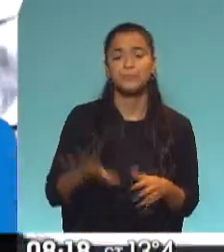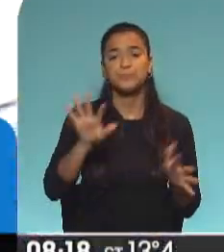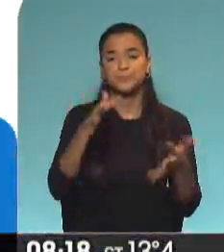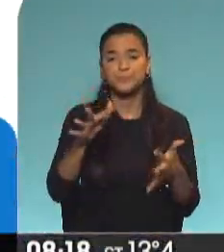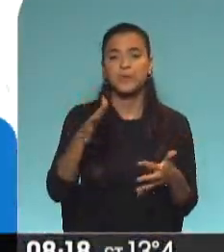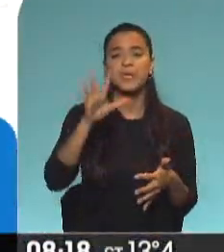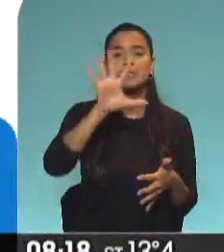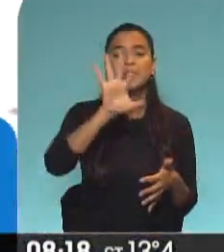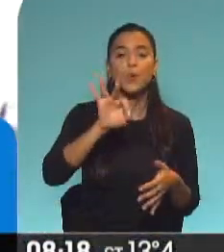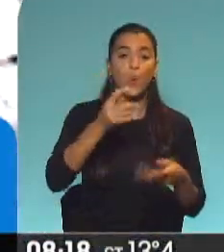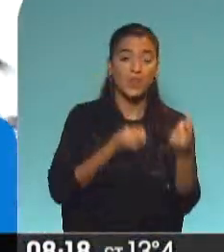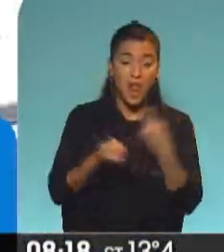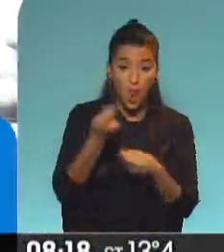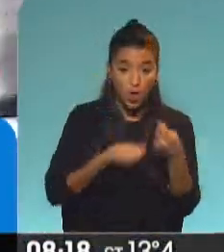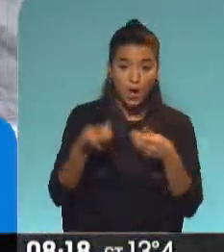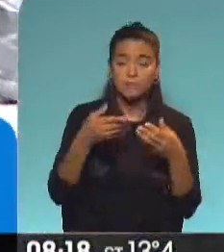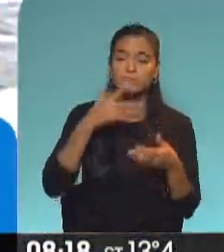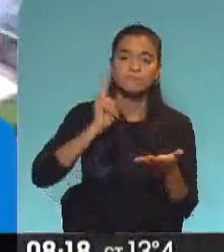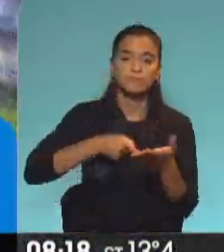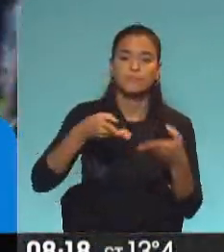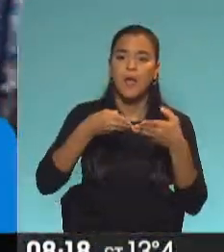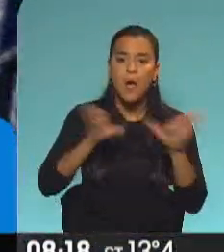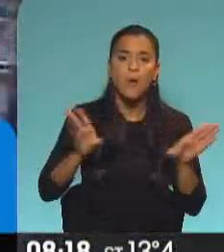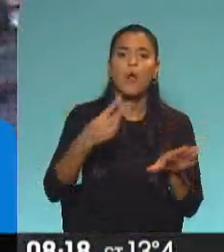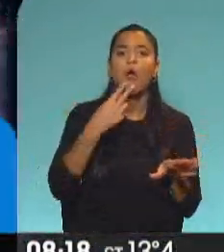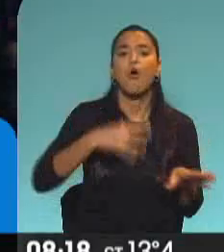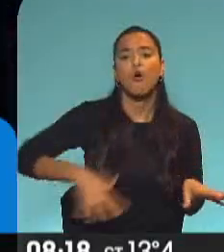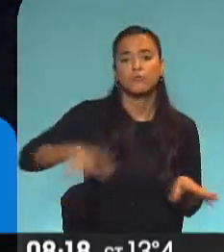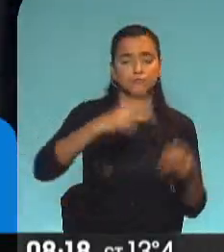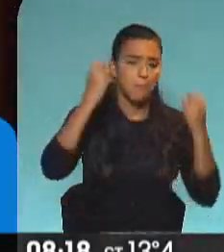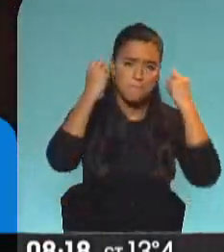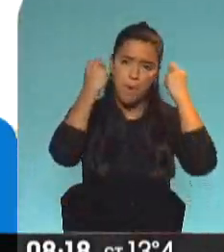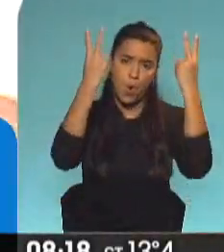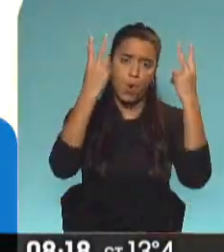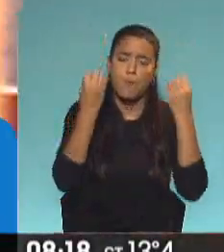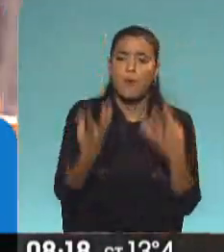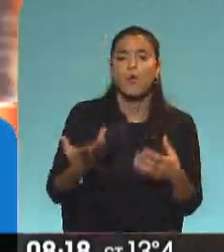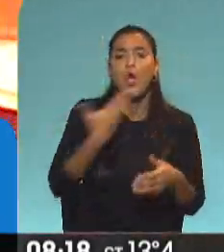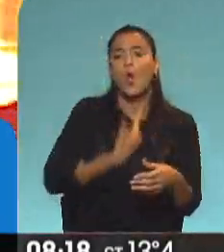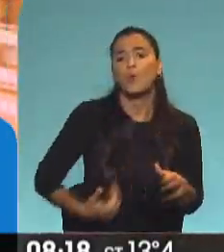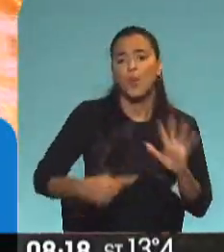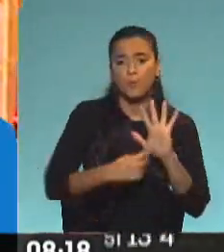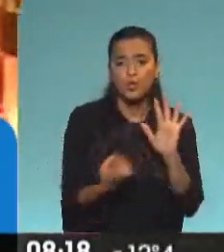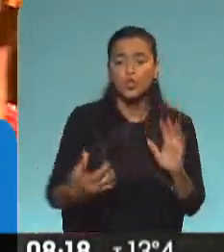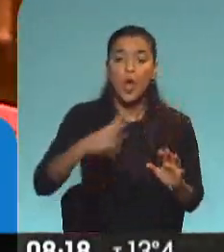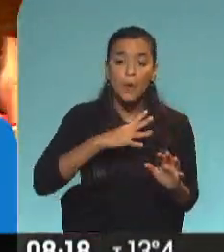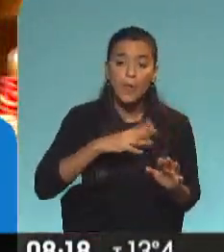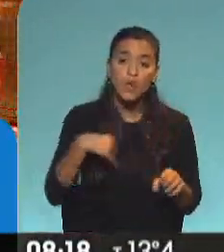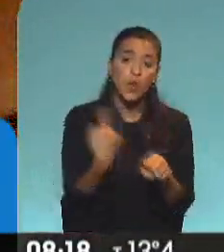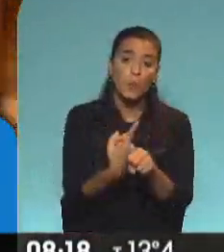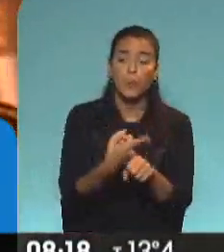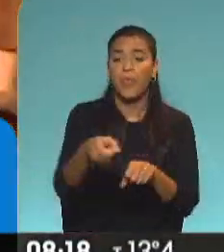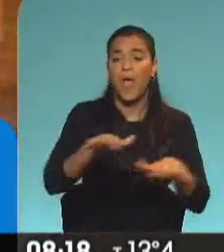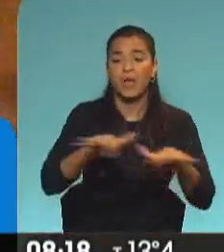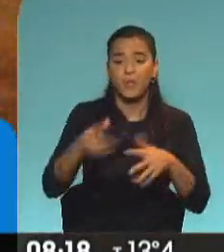Alrededor de 50 locales decidieron abrir sus puertas en 11 en rebeldía, ya que el gobierno porteño todavía no permite esta